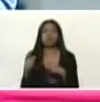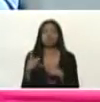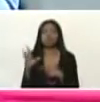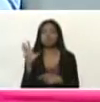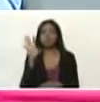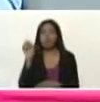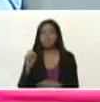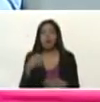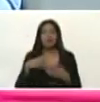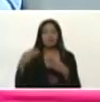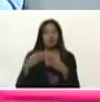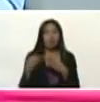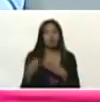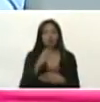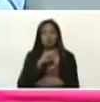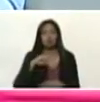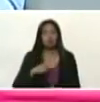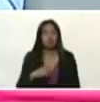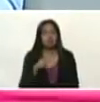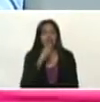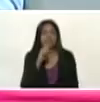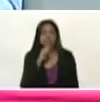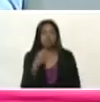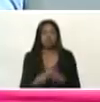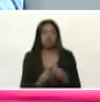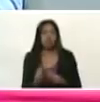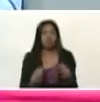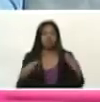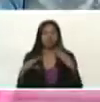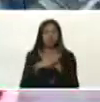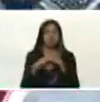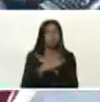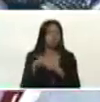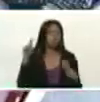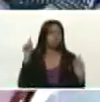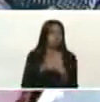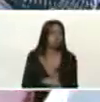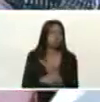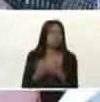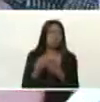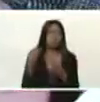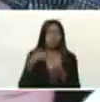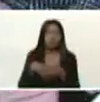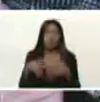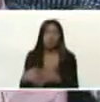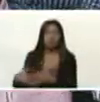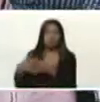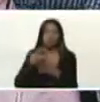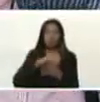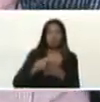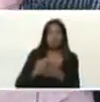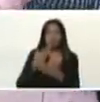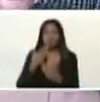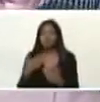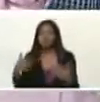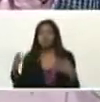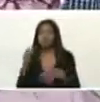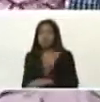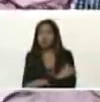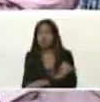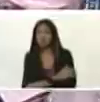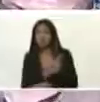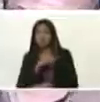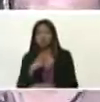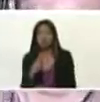divis, lo cual se nos hacía muy complejo, y con el bloqueo, con las sanciones que aplicó los Estados Unidos a solicitud de la oposición, se